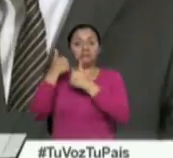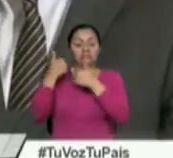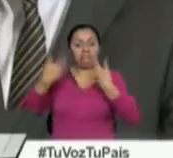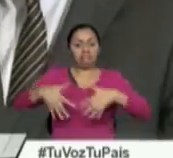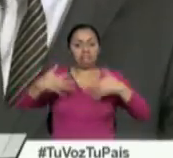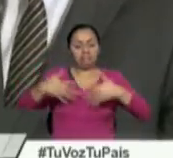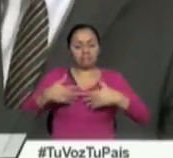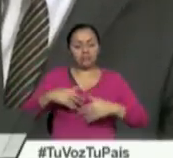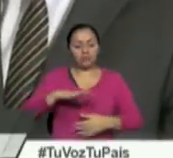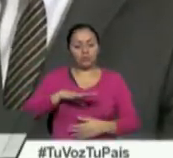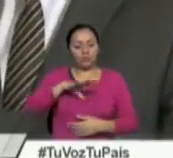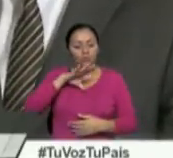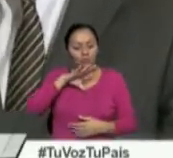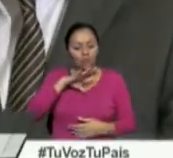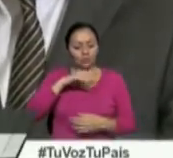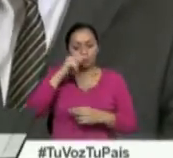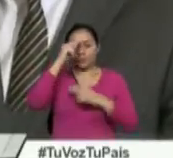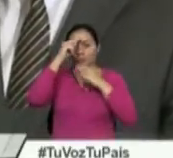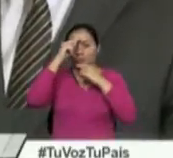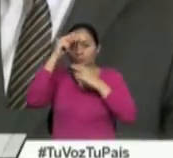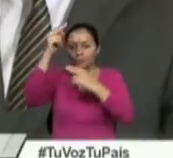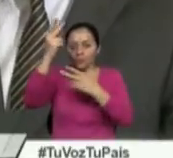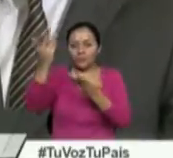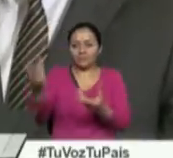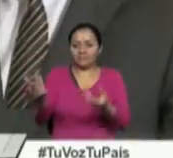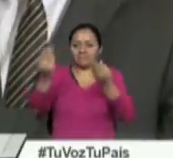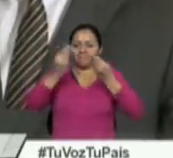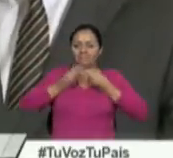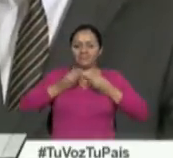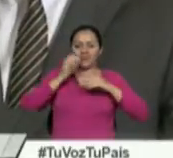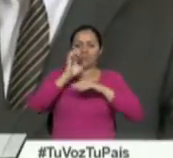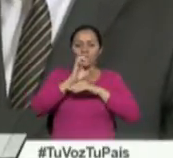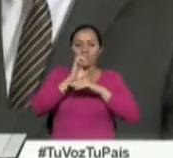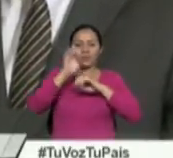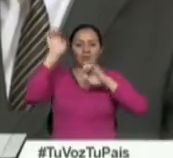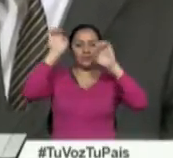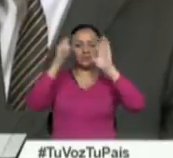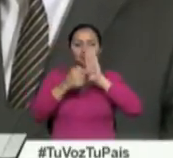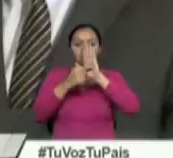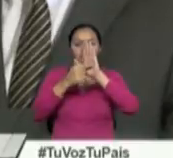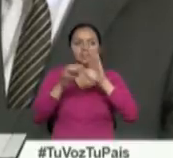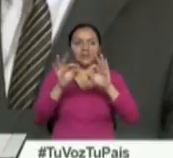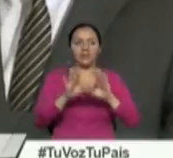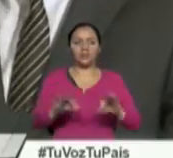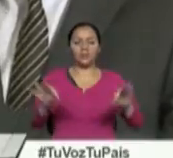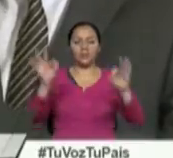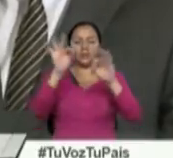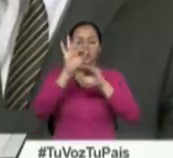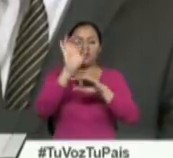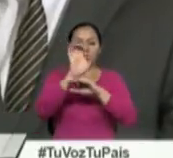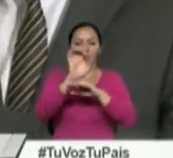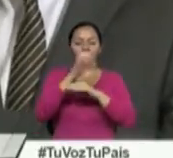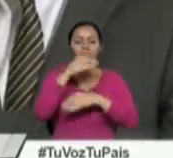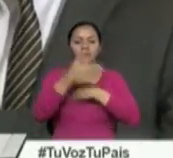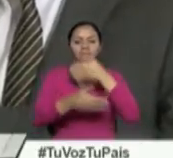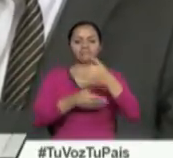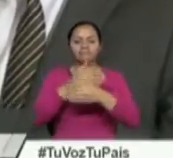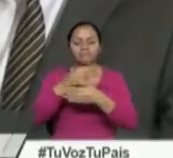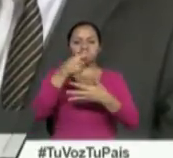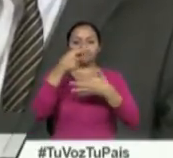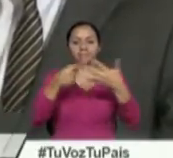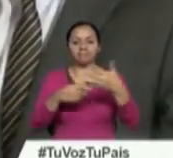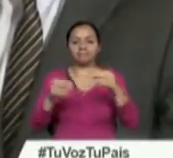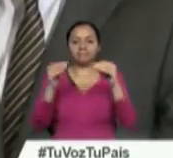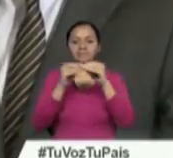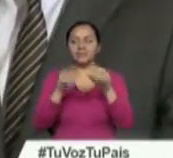un orgullo, es una apuesta estratégica, demuestra la importancia que Ecuador le da al ámbito multilateral